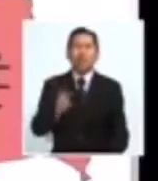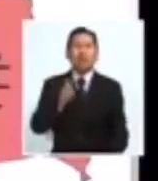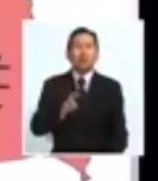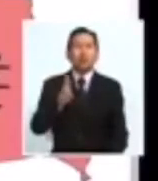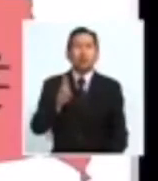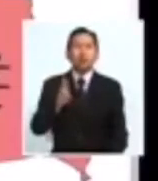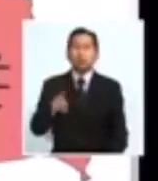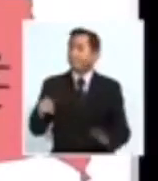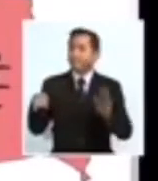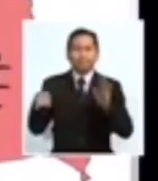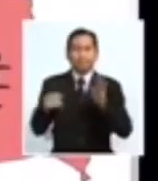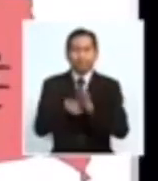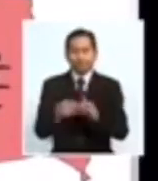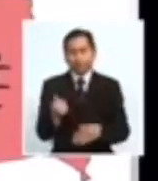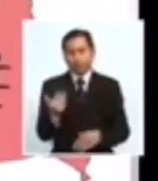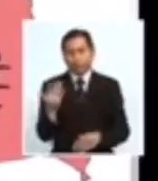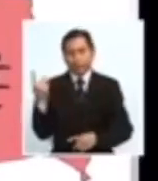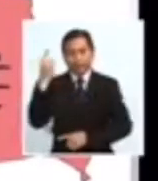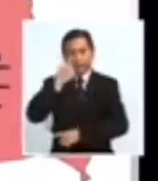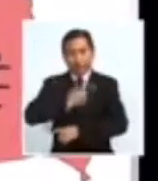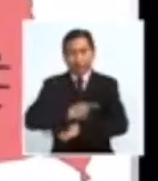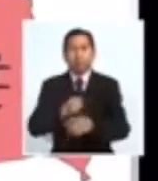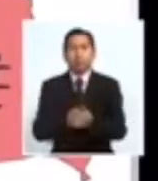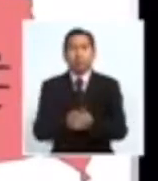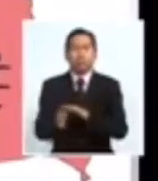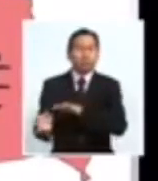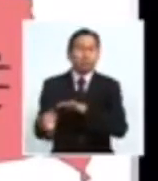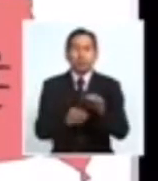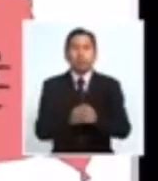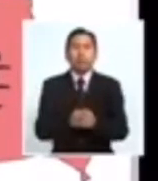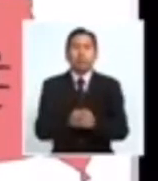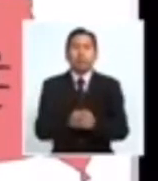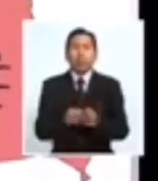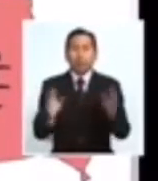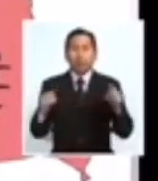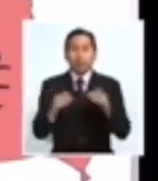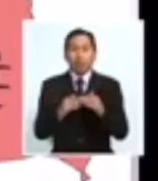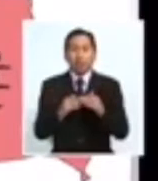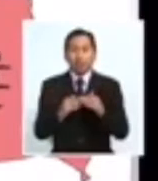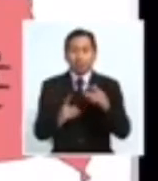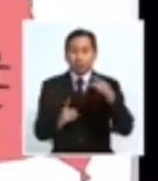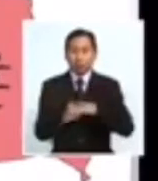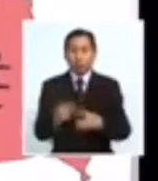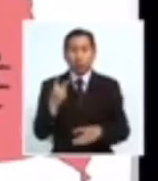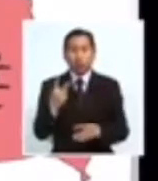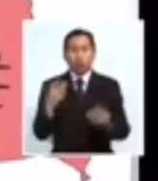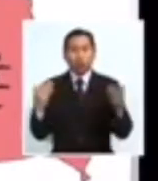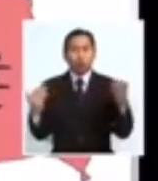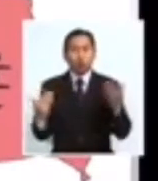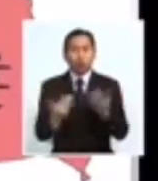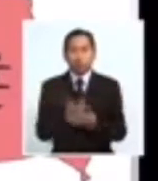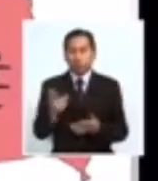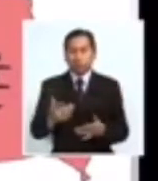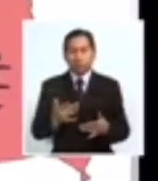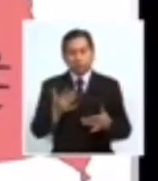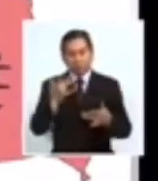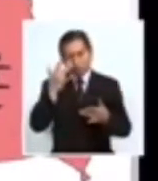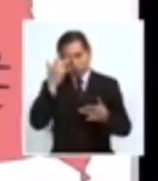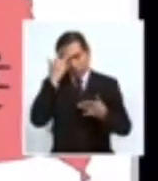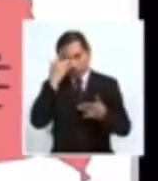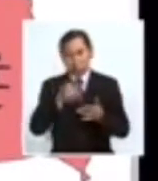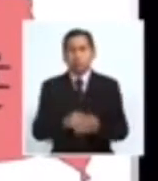negativo a los 15 días por otro lado la paz deportó dos casos nuevos de pacientes de